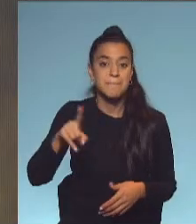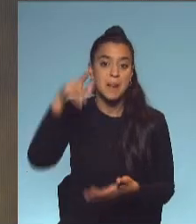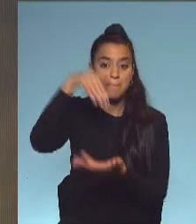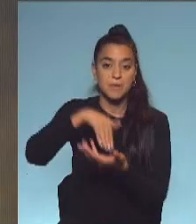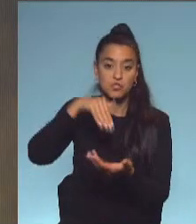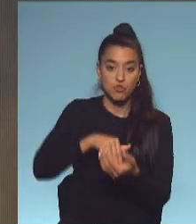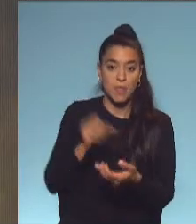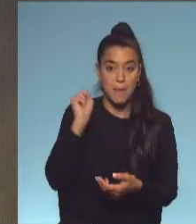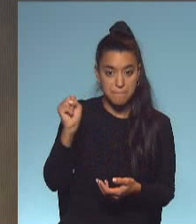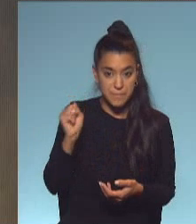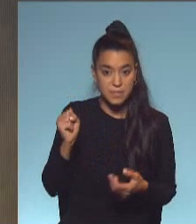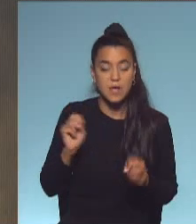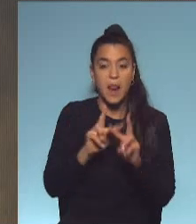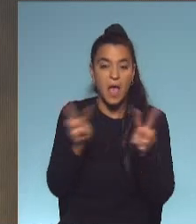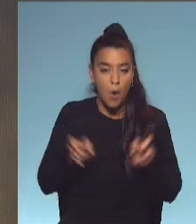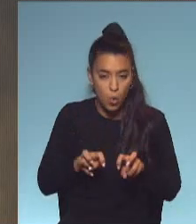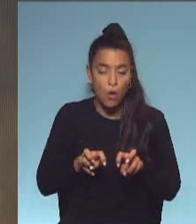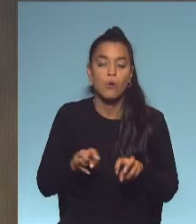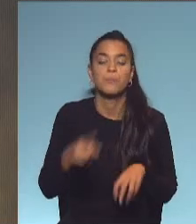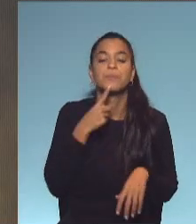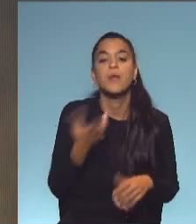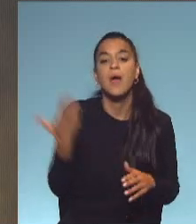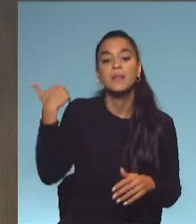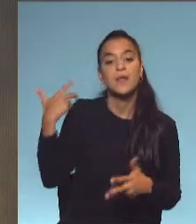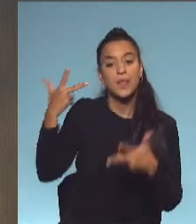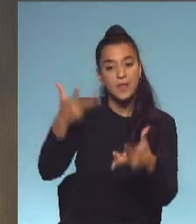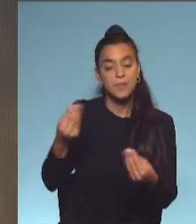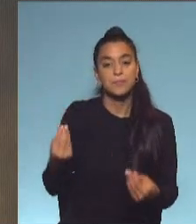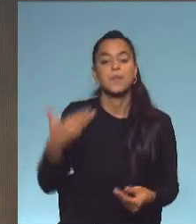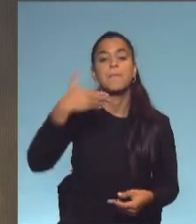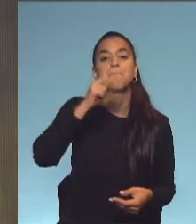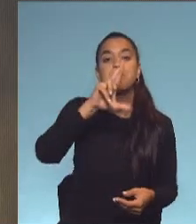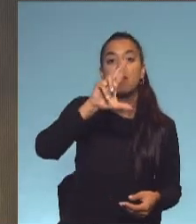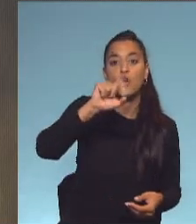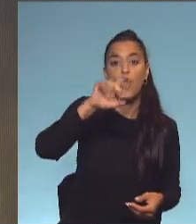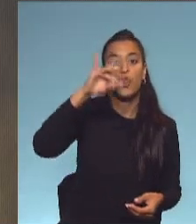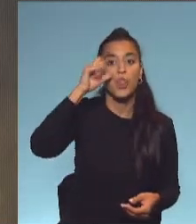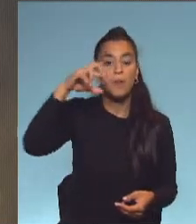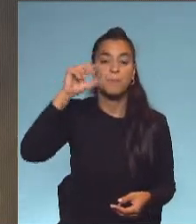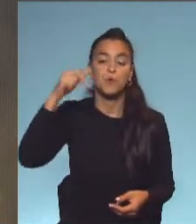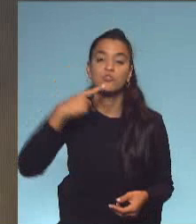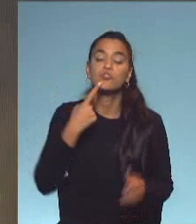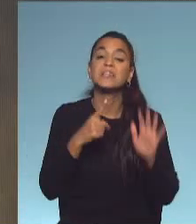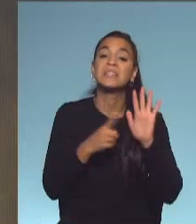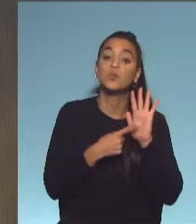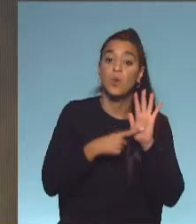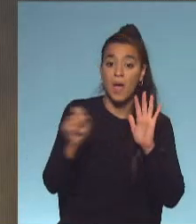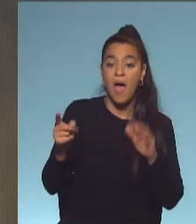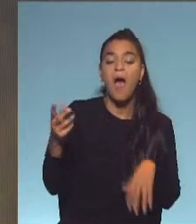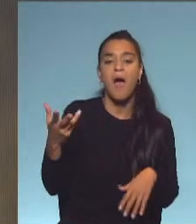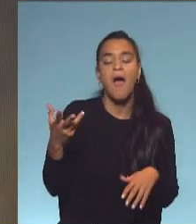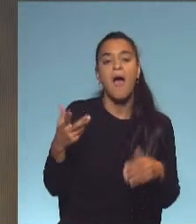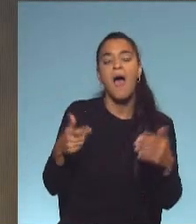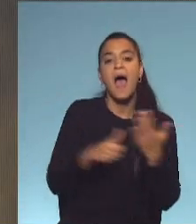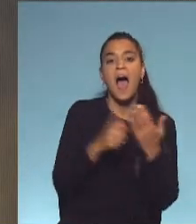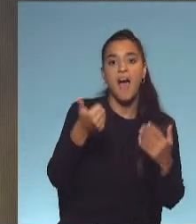223.000 millones de pesos fue lo que se recaudó. Y como decías, habló Mercedes Marcó del Pont, la titular de AFIP, y dijo que cubrió las